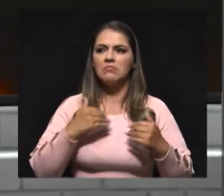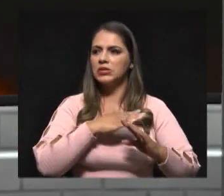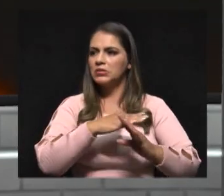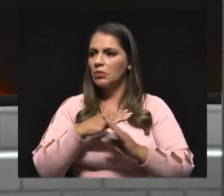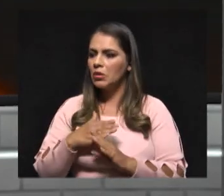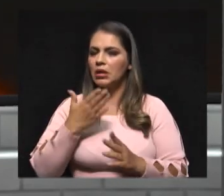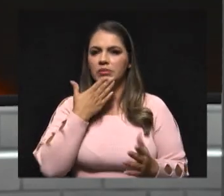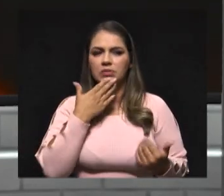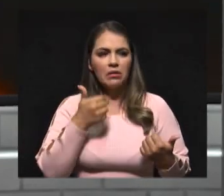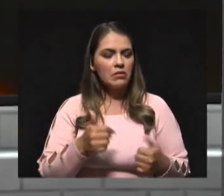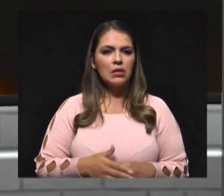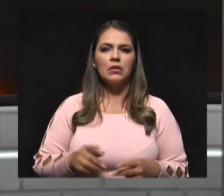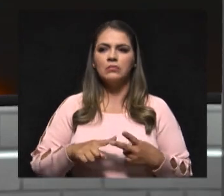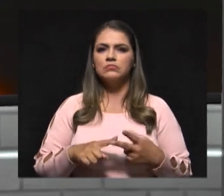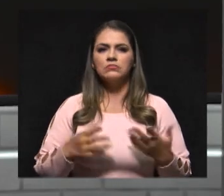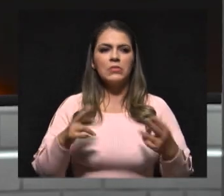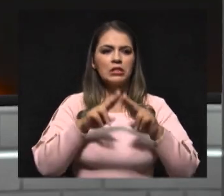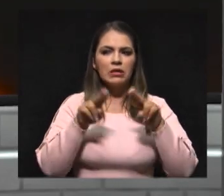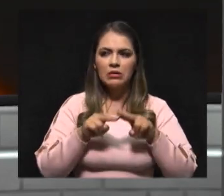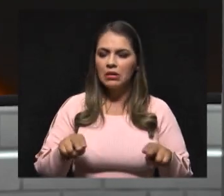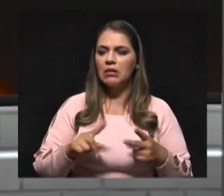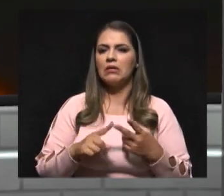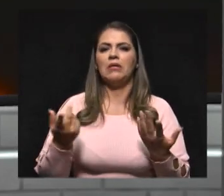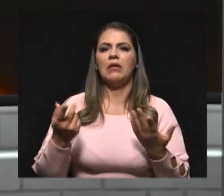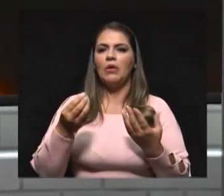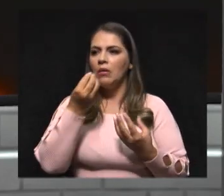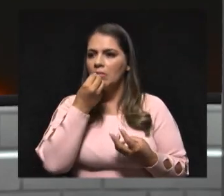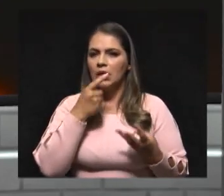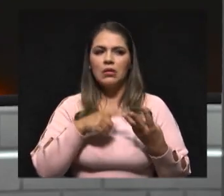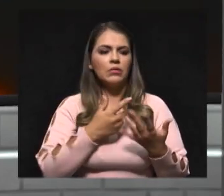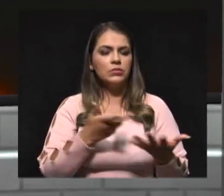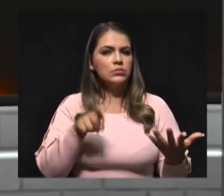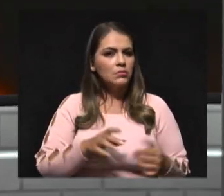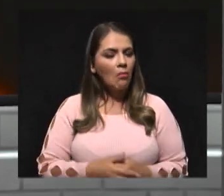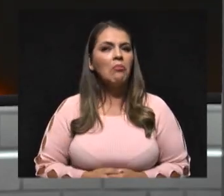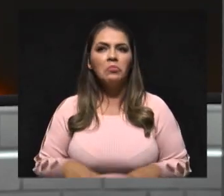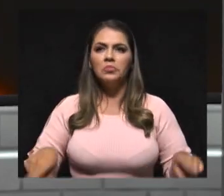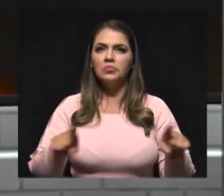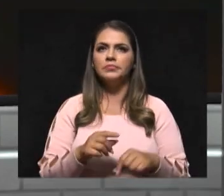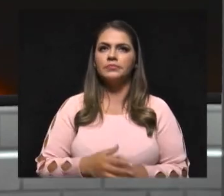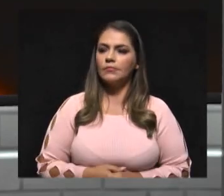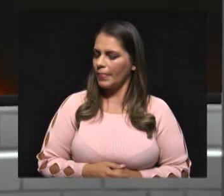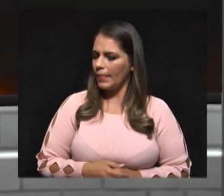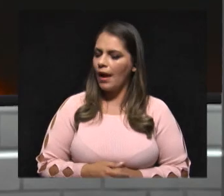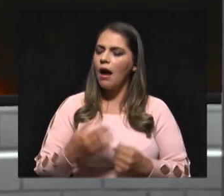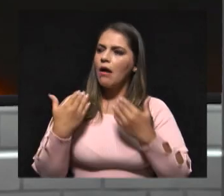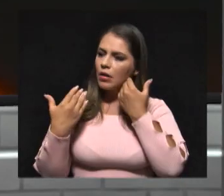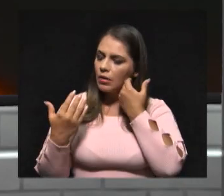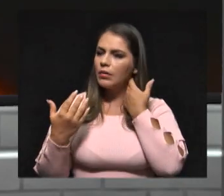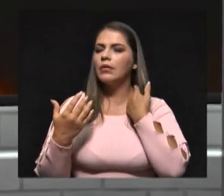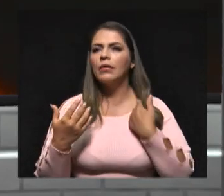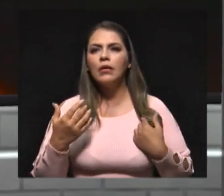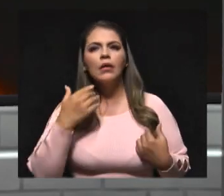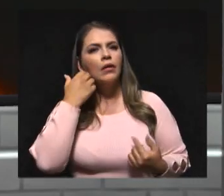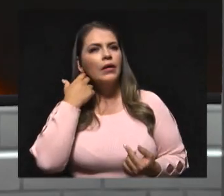tener claramente un acceso a alimentación y el recurso que necesite porque hay la oferta gastronómica y comenzó a entender que es un